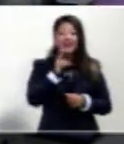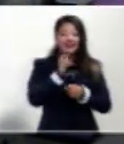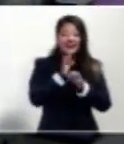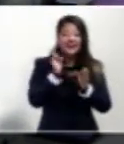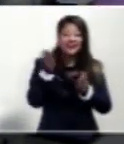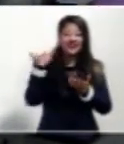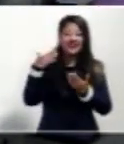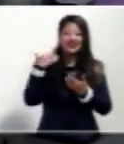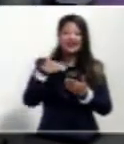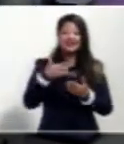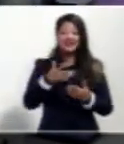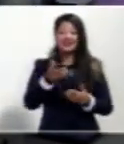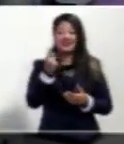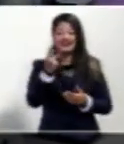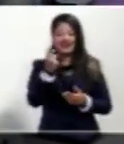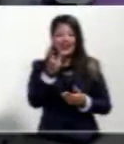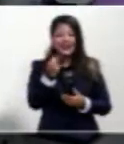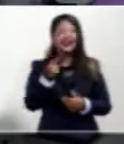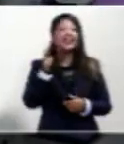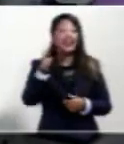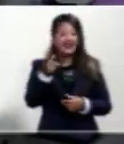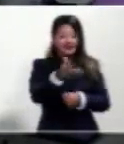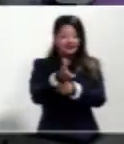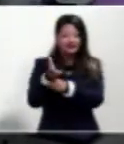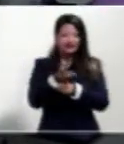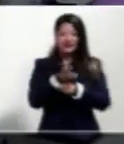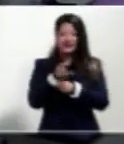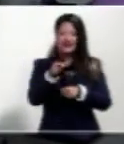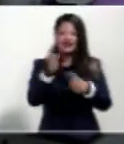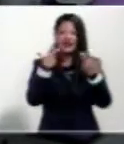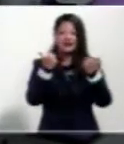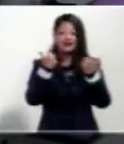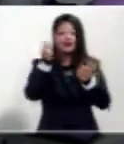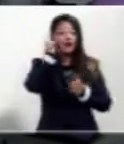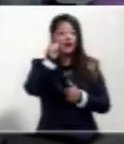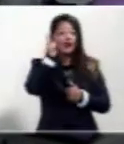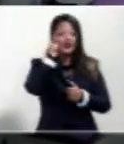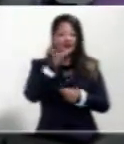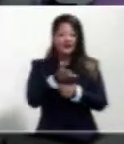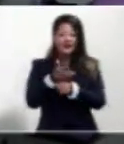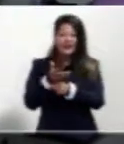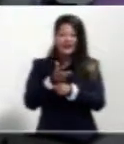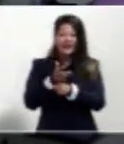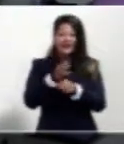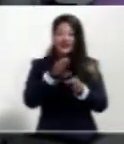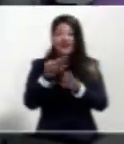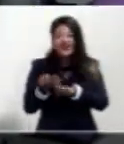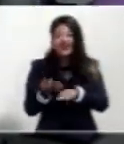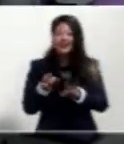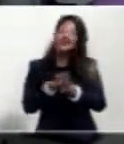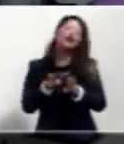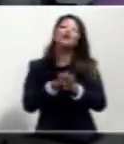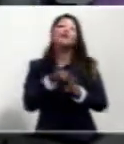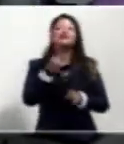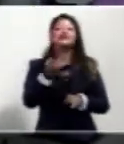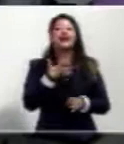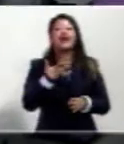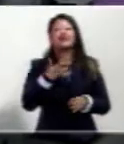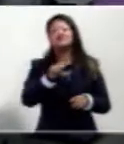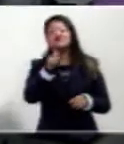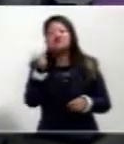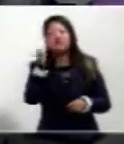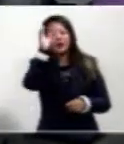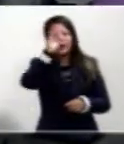como 3 meses, grabaron el final de una novela ahí en la ex hacienda de Guadalupe. Y pues eso es lo que vamos a tener en la feria, más aparte eventos